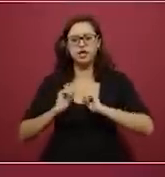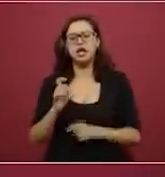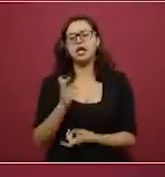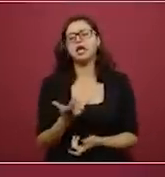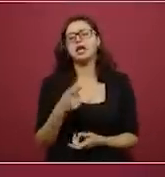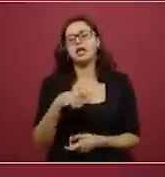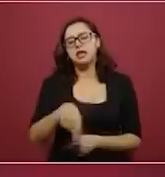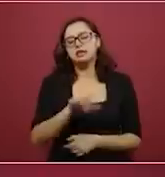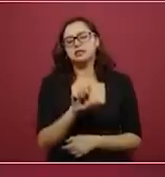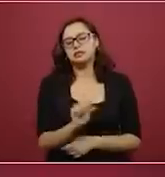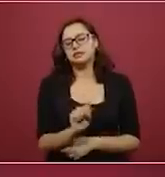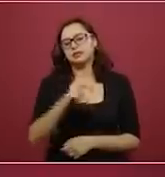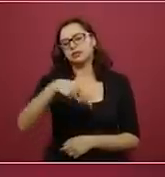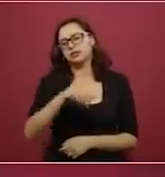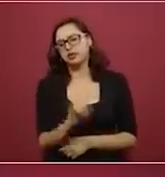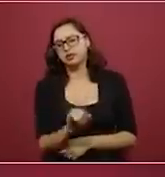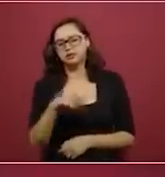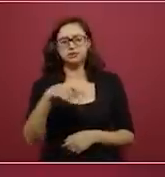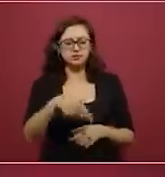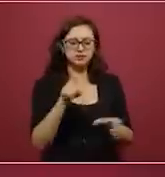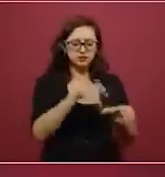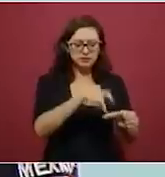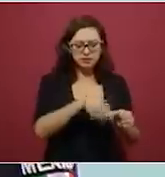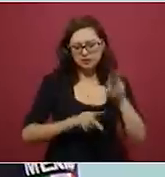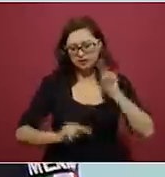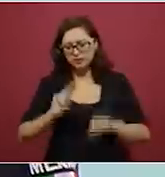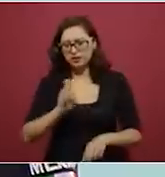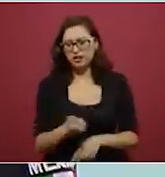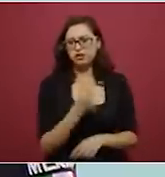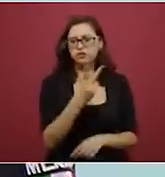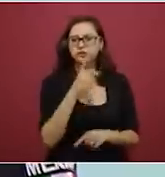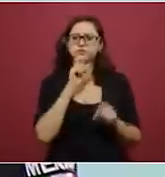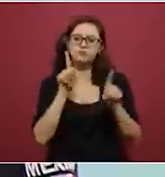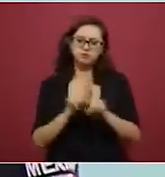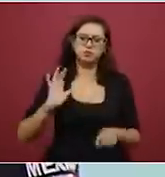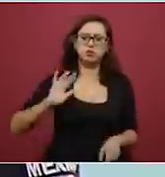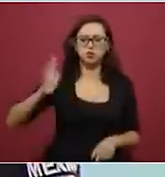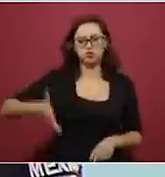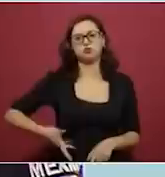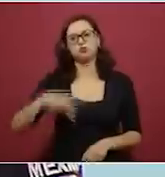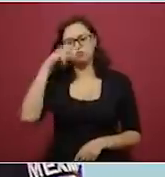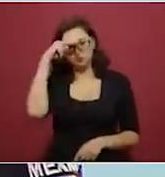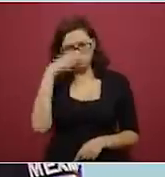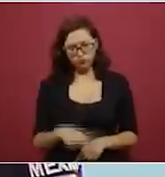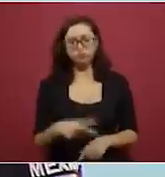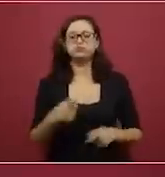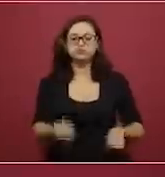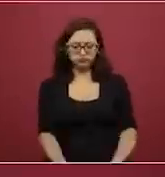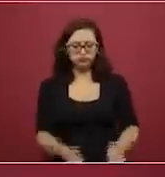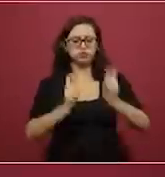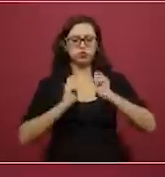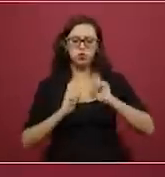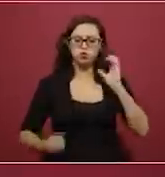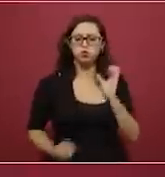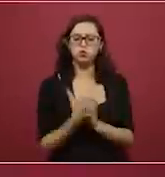investigadores maestra promedio con perfil deseable nivel 2 y orgullosamente mexicana asumo con compromiso y